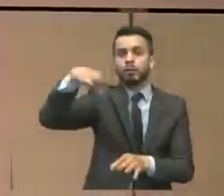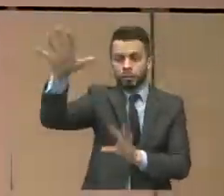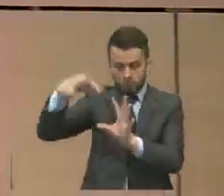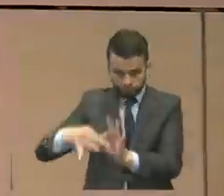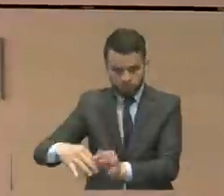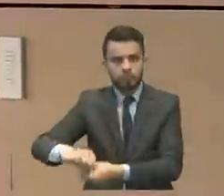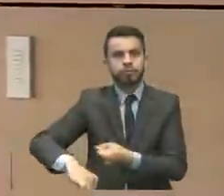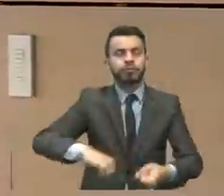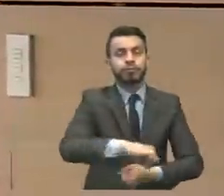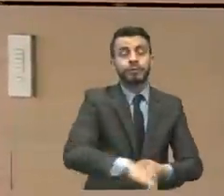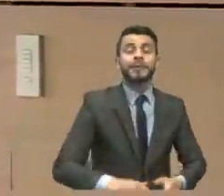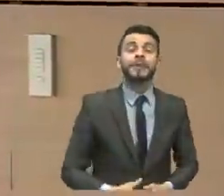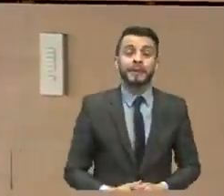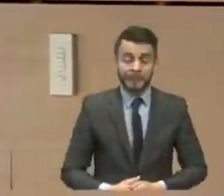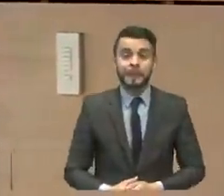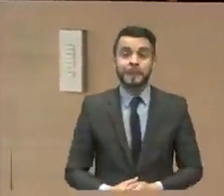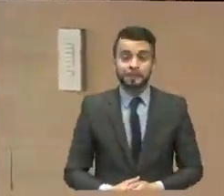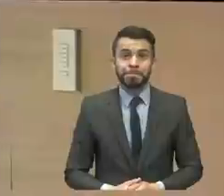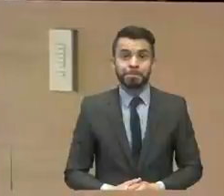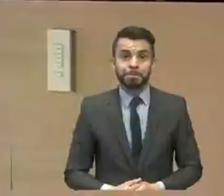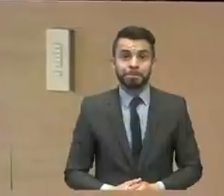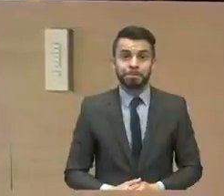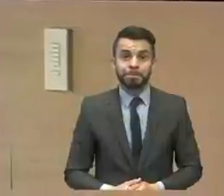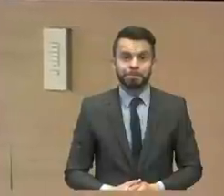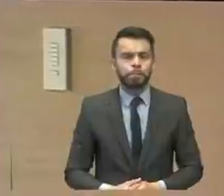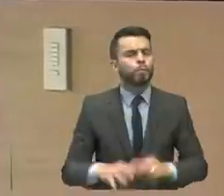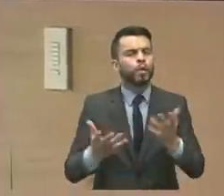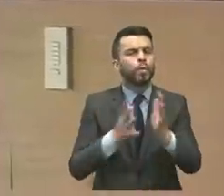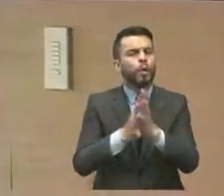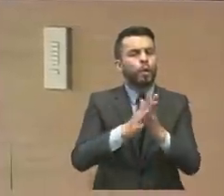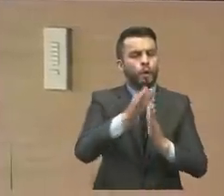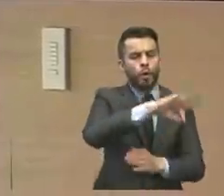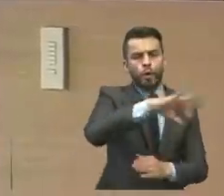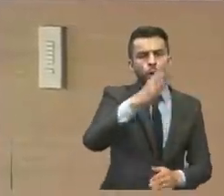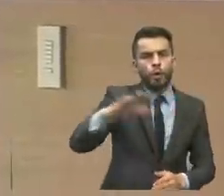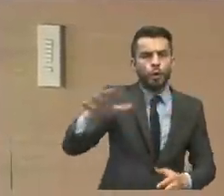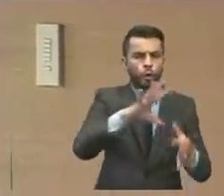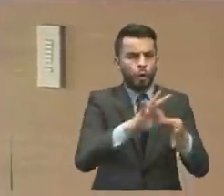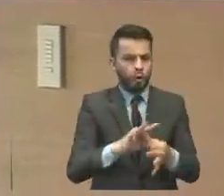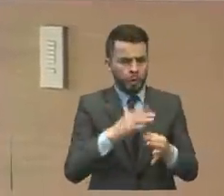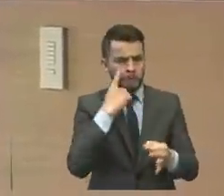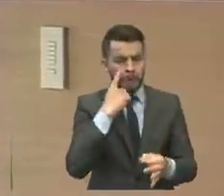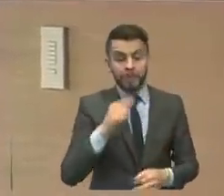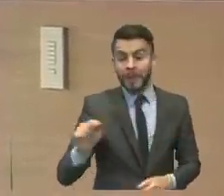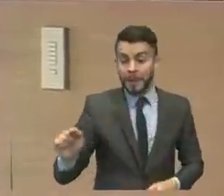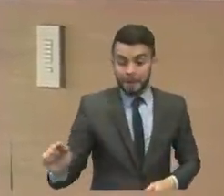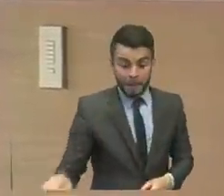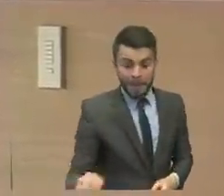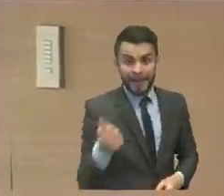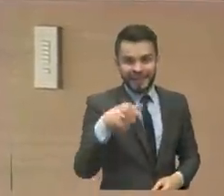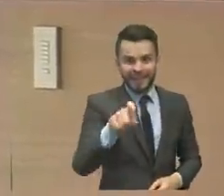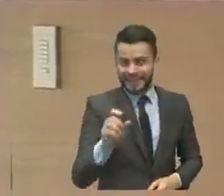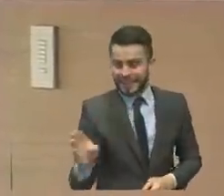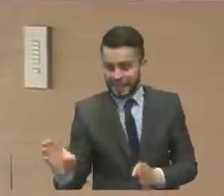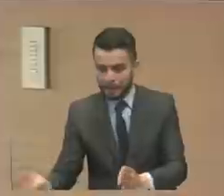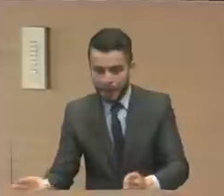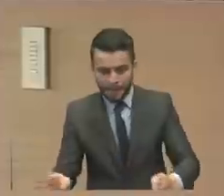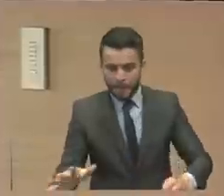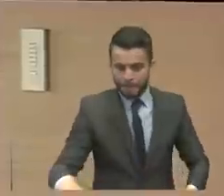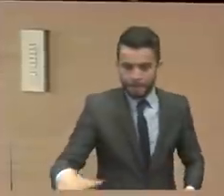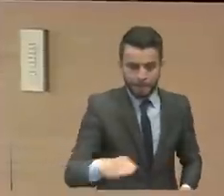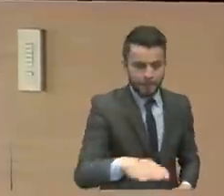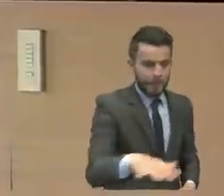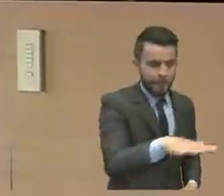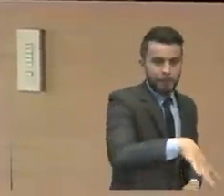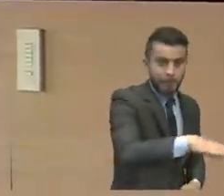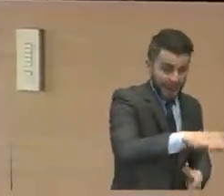Entonces, no solamente integra los cerros, ya les voy a contar cómo, sino que tiene 16 plazas alamedas y 16 puntos de